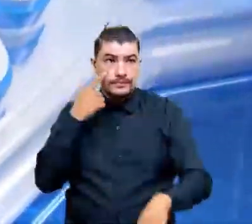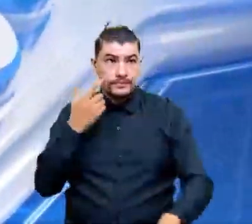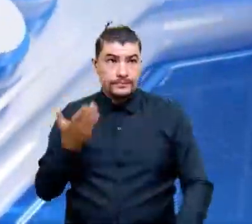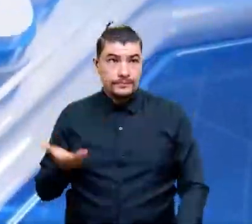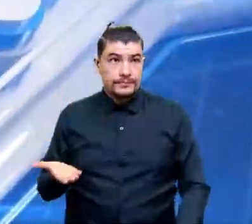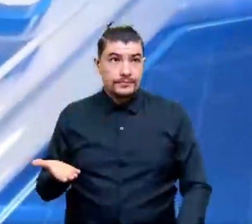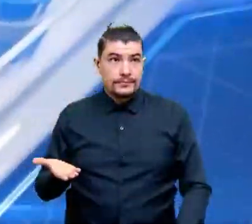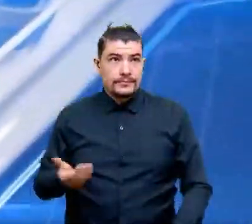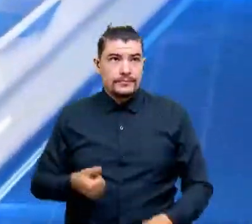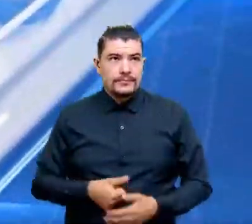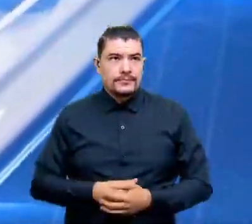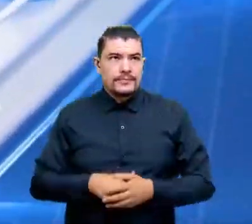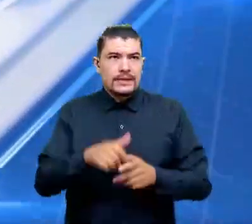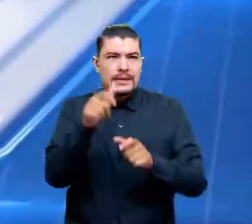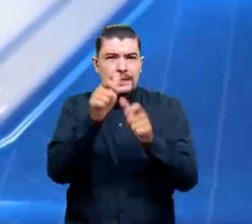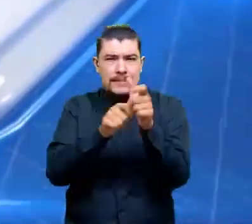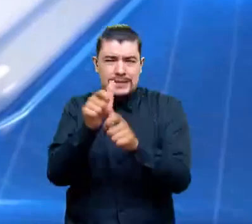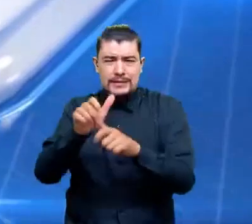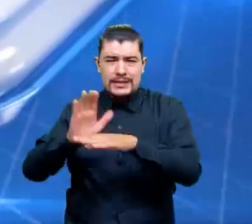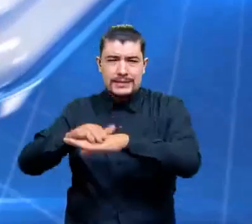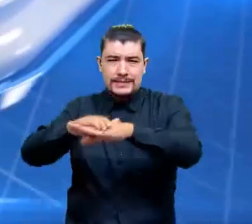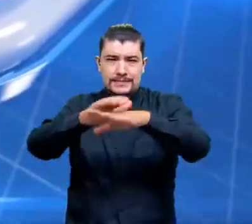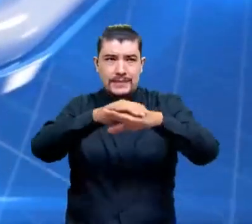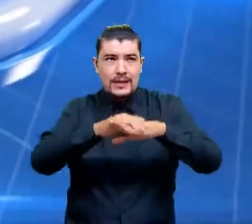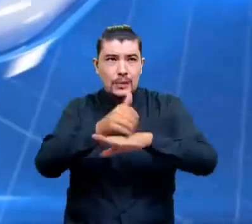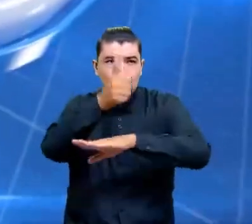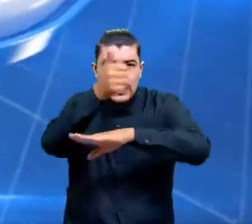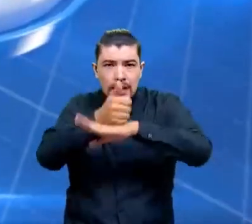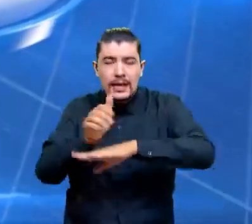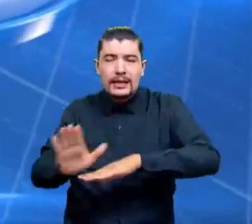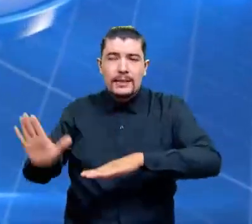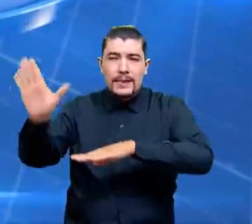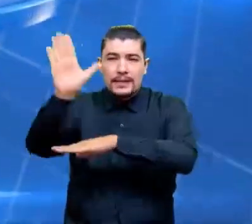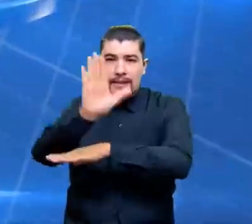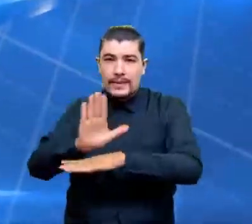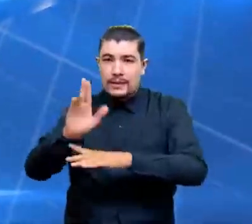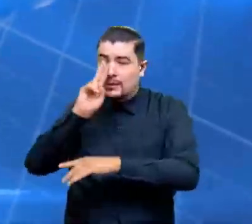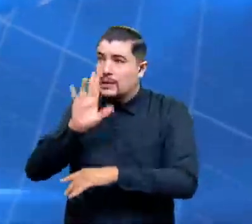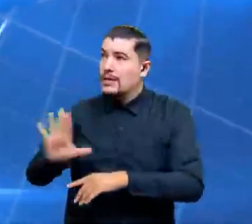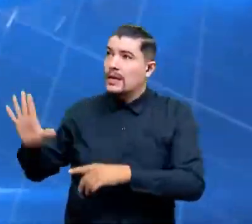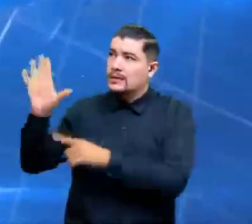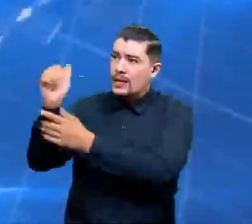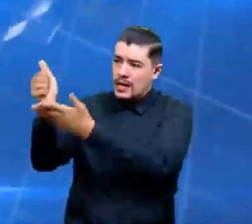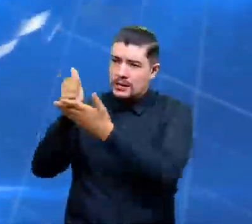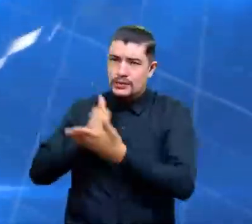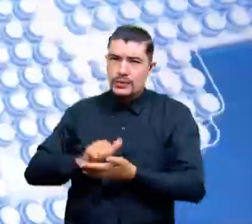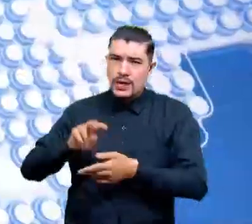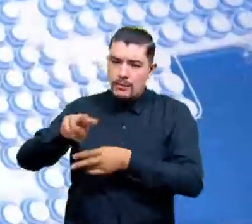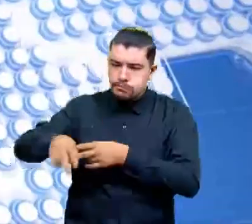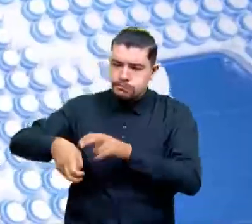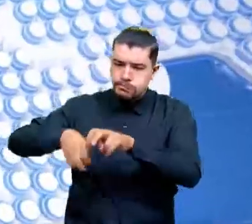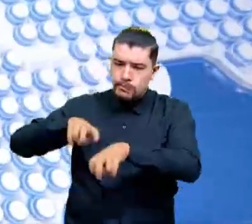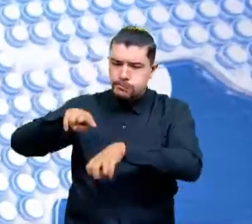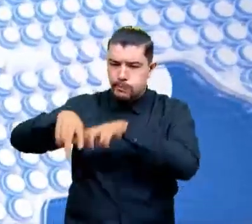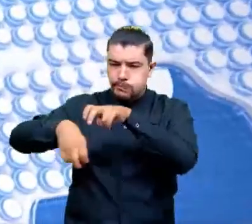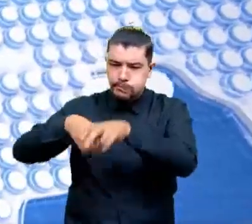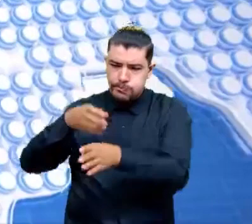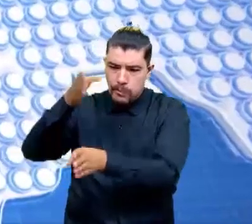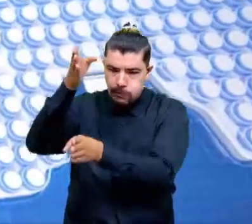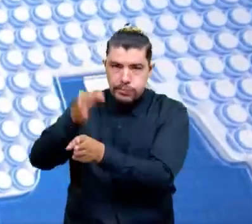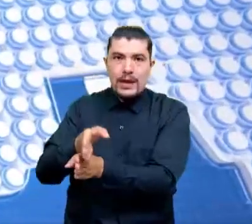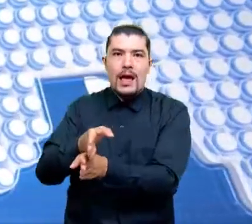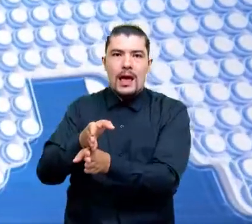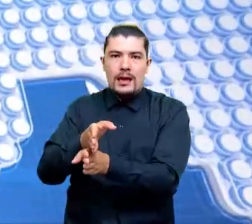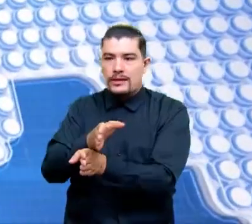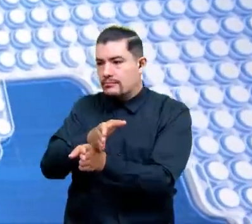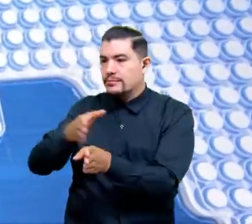Las personas hacen un llamado a la autoridad departamental y nacional para que les ayuden con maquinaria para detener esta inundación.